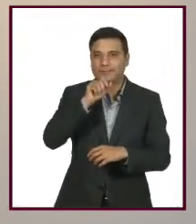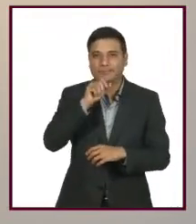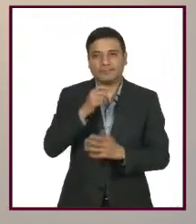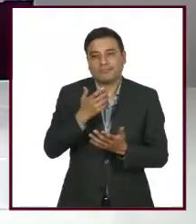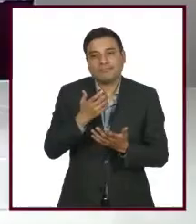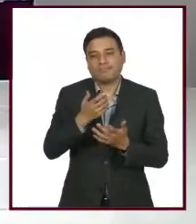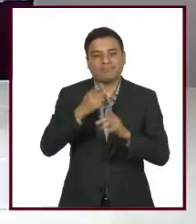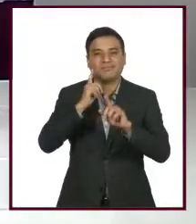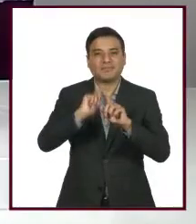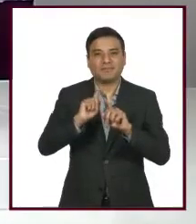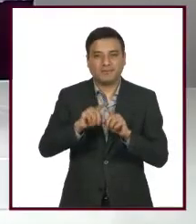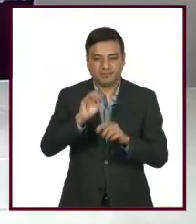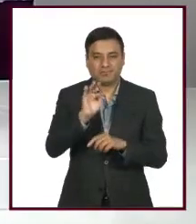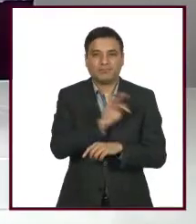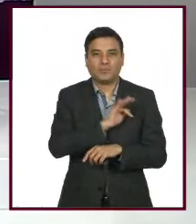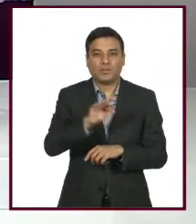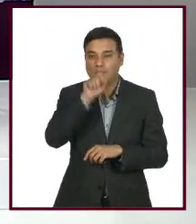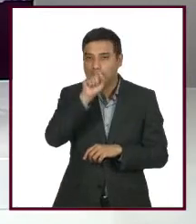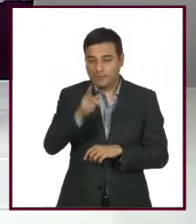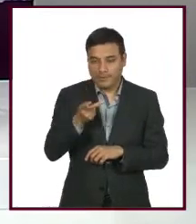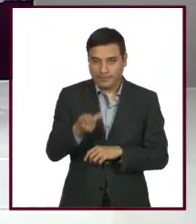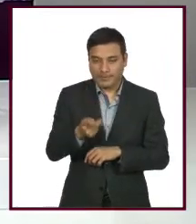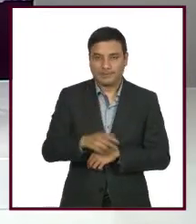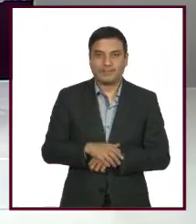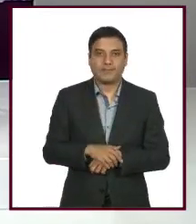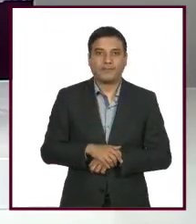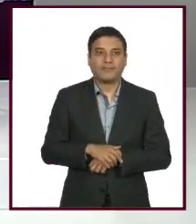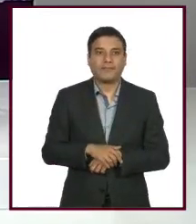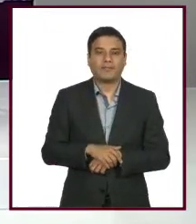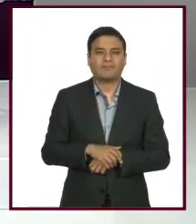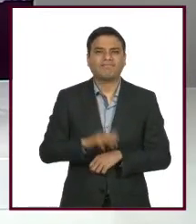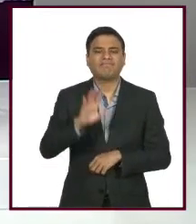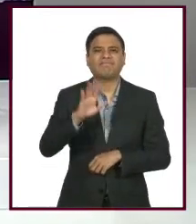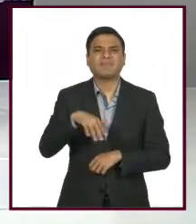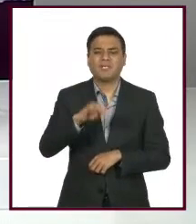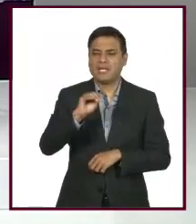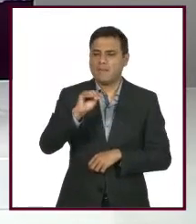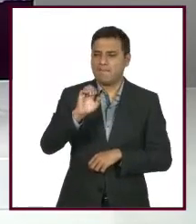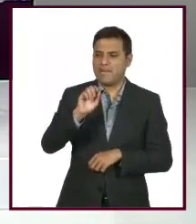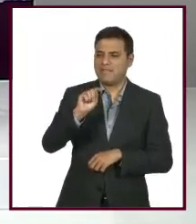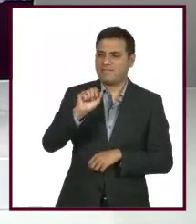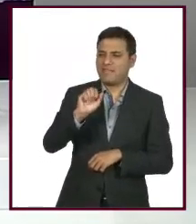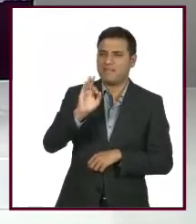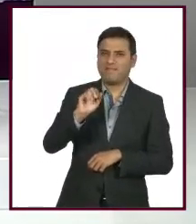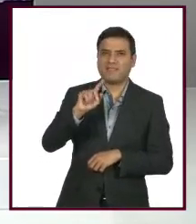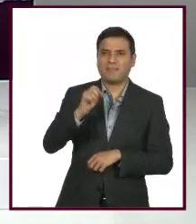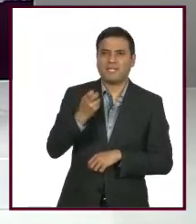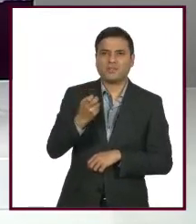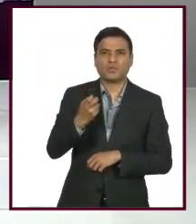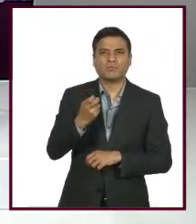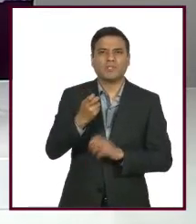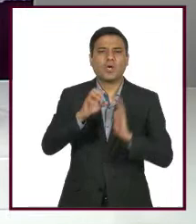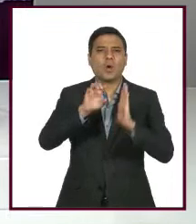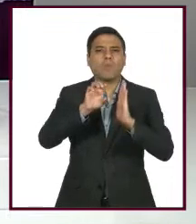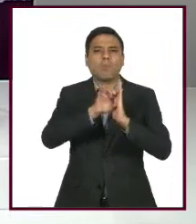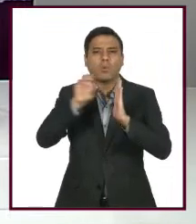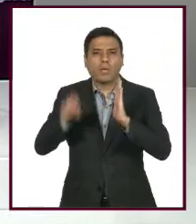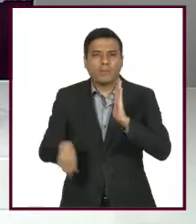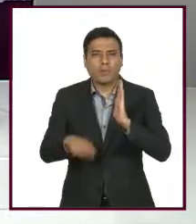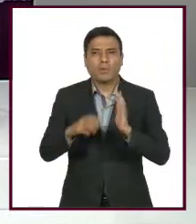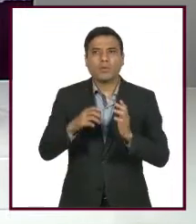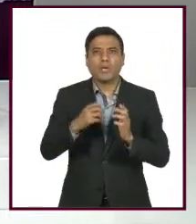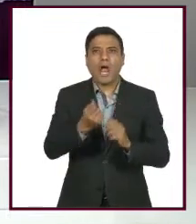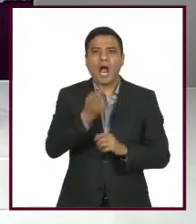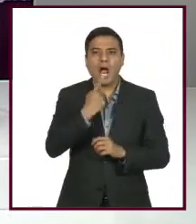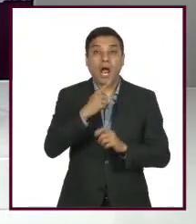inyecte. Alberto Sleepwalk pregunta, ¿qué pasa con el consumo de metanfetaminas con otros factores como el calor excesivo, por